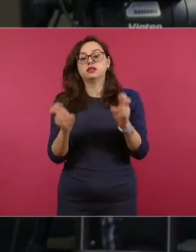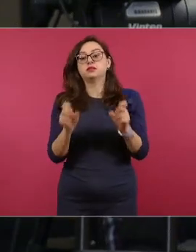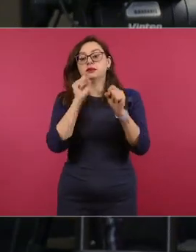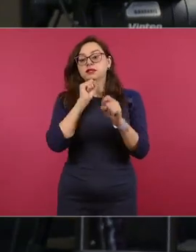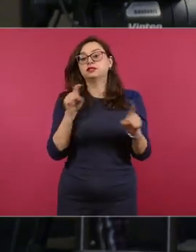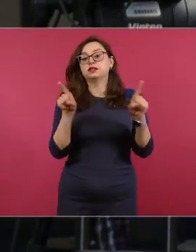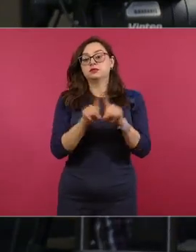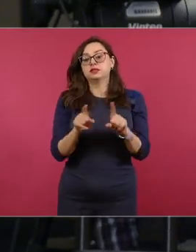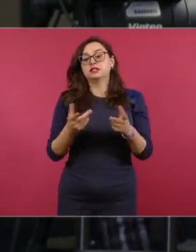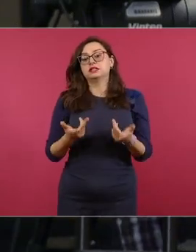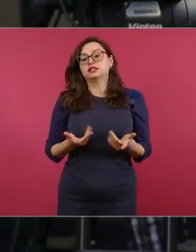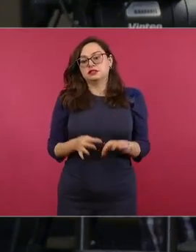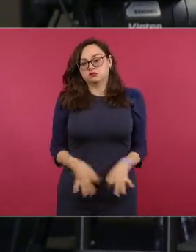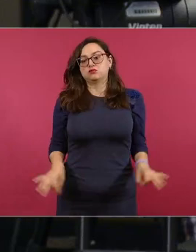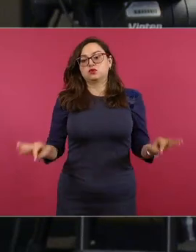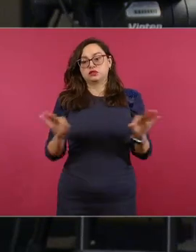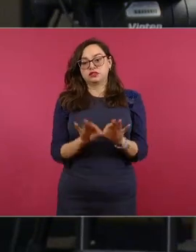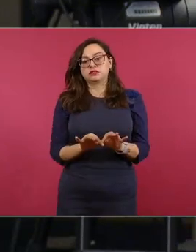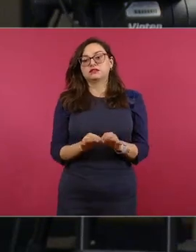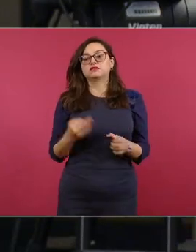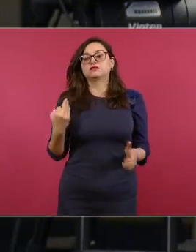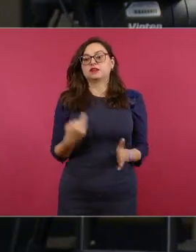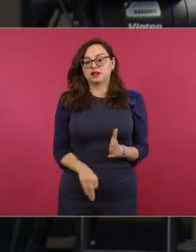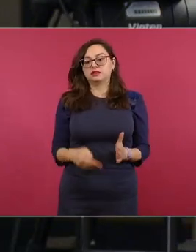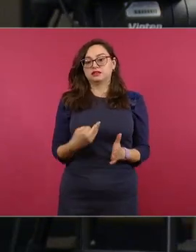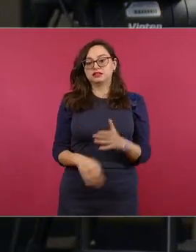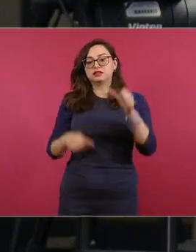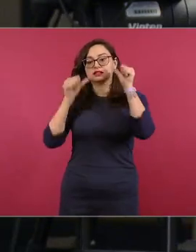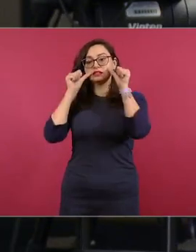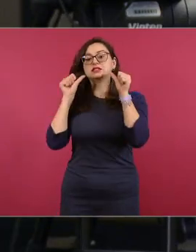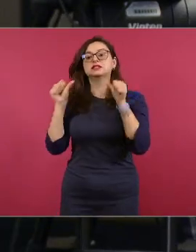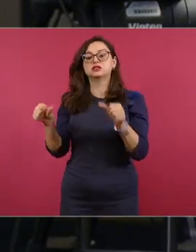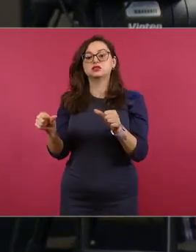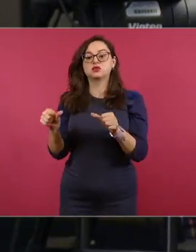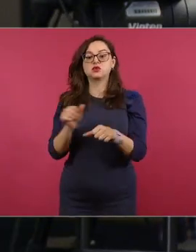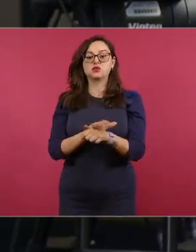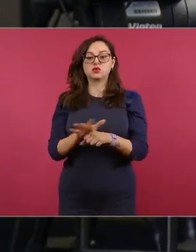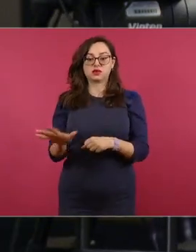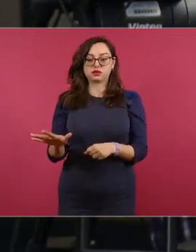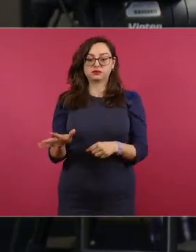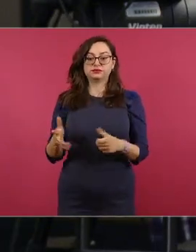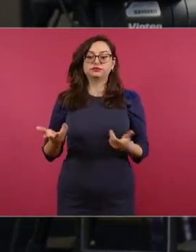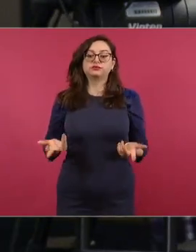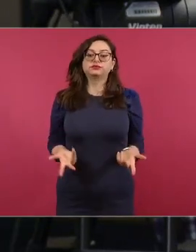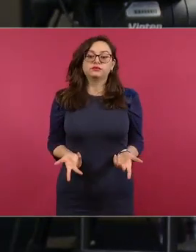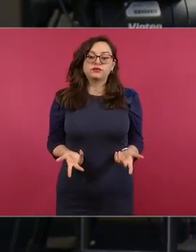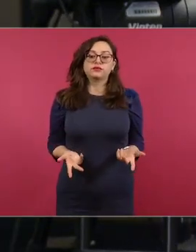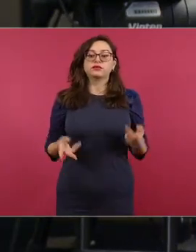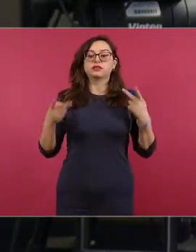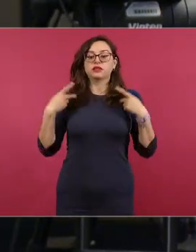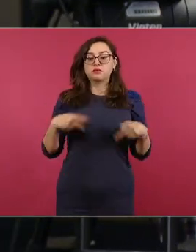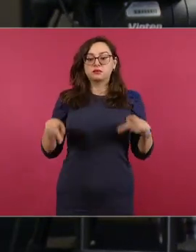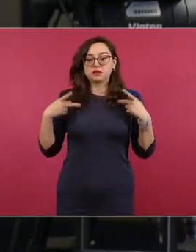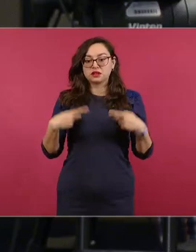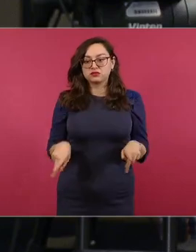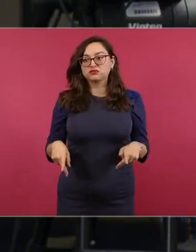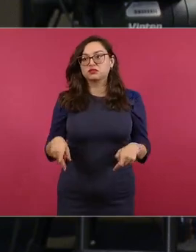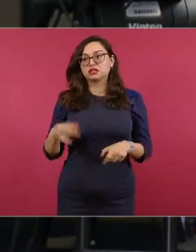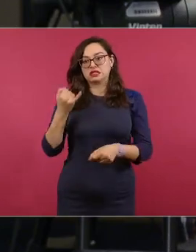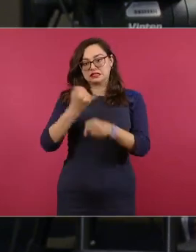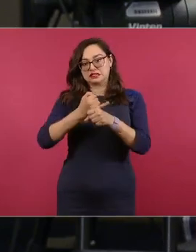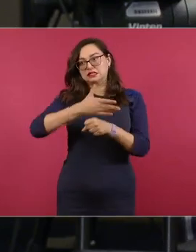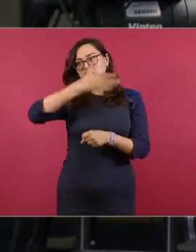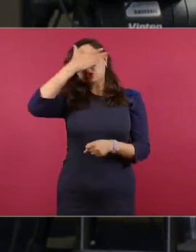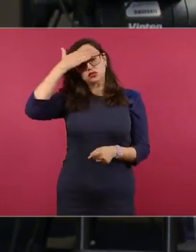que se ha quedado pues olvidado, es el tema de las personas que se les fabrica delitos,